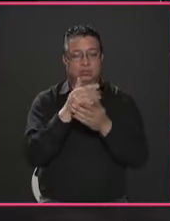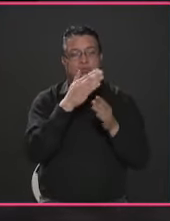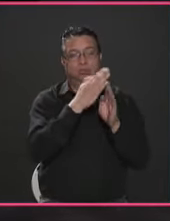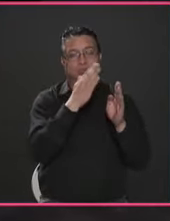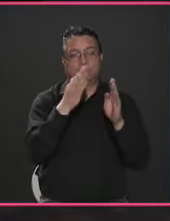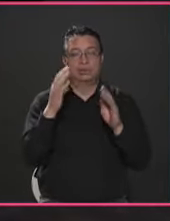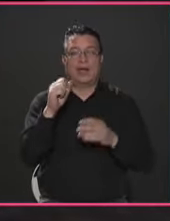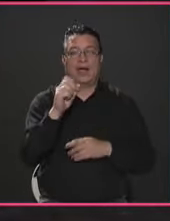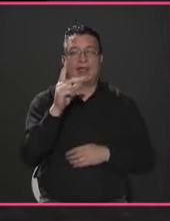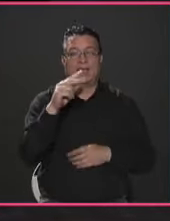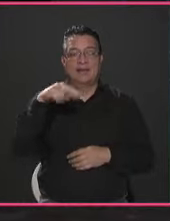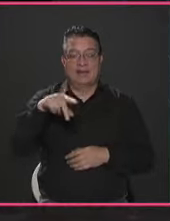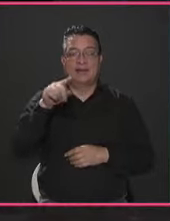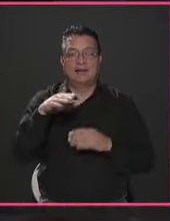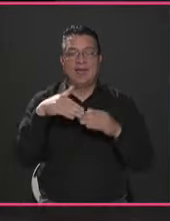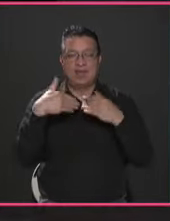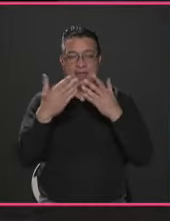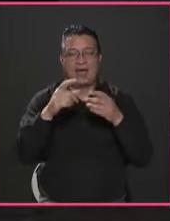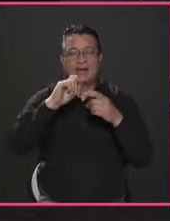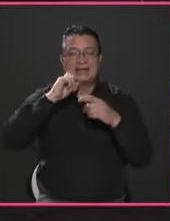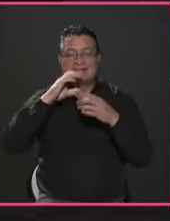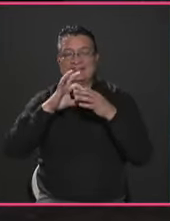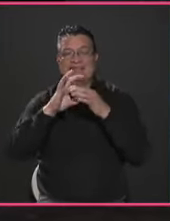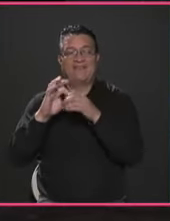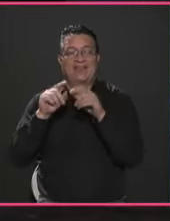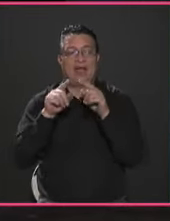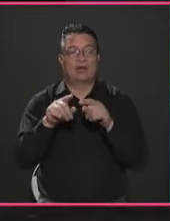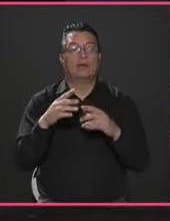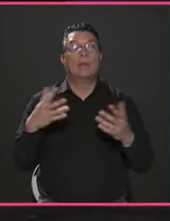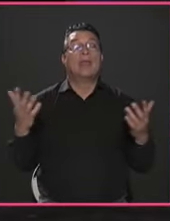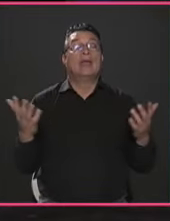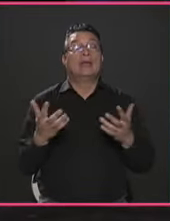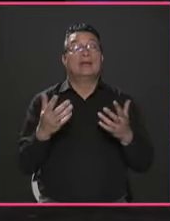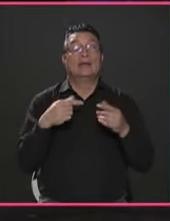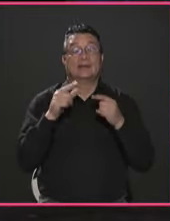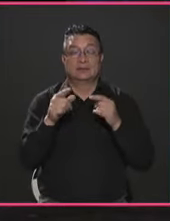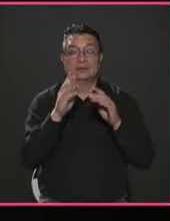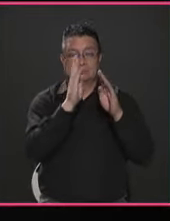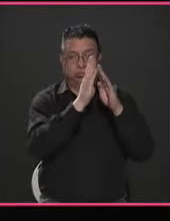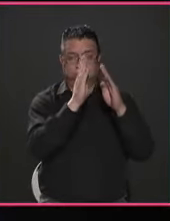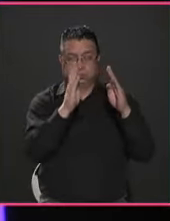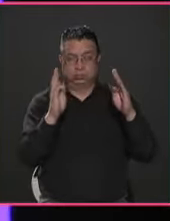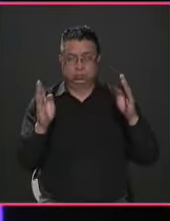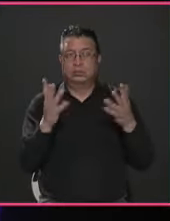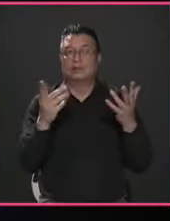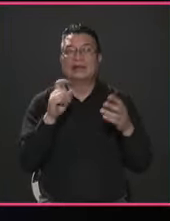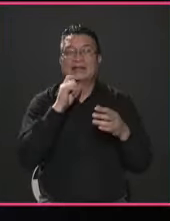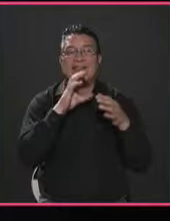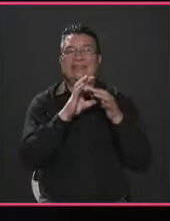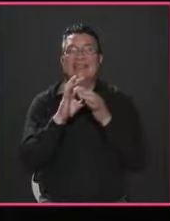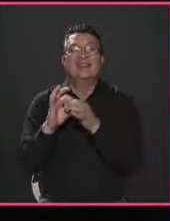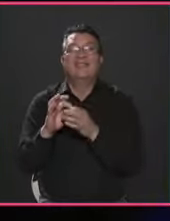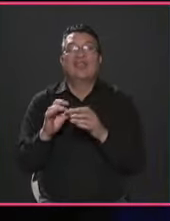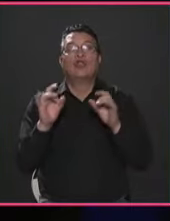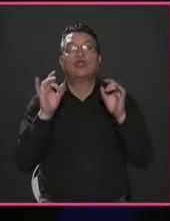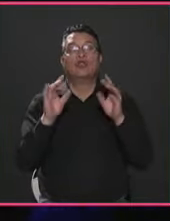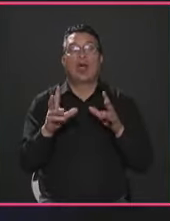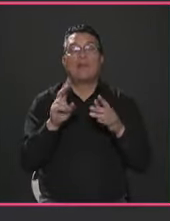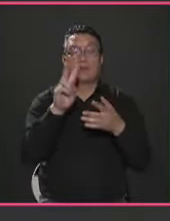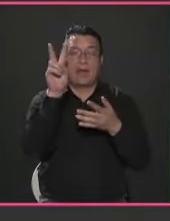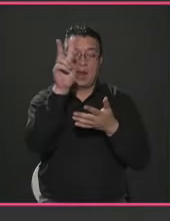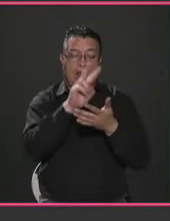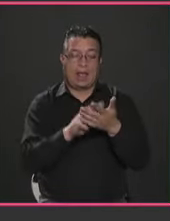de El ADN es lo que les da significado la reacción de secuenciación consiste simplemente en ir